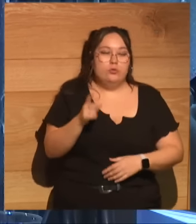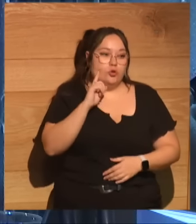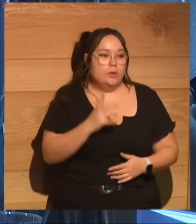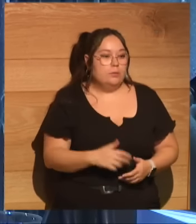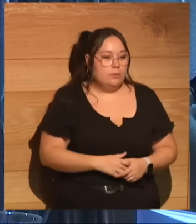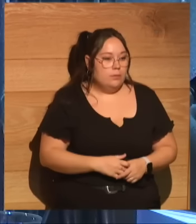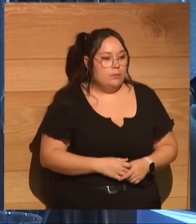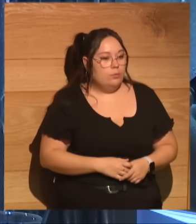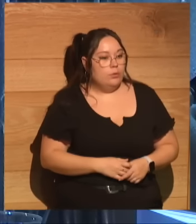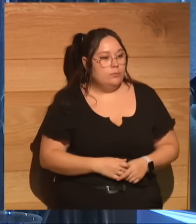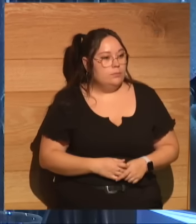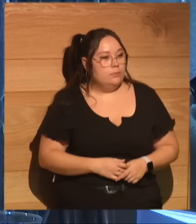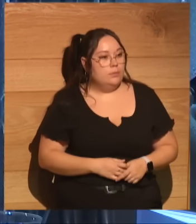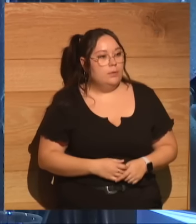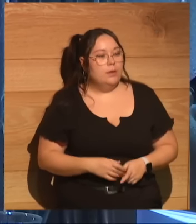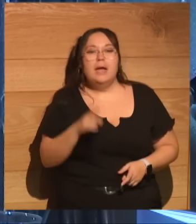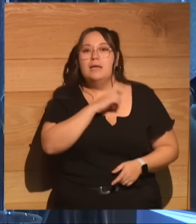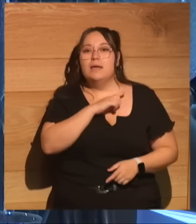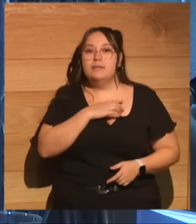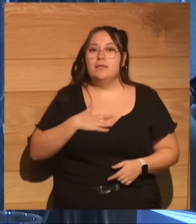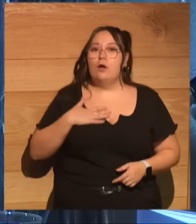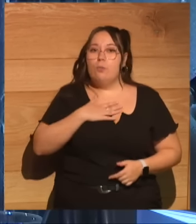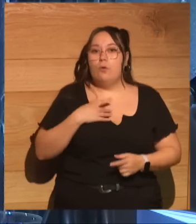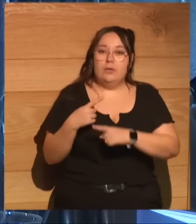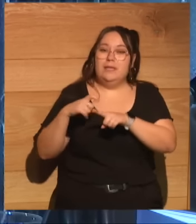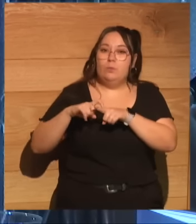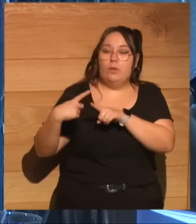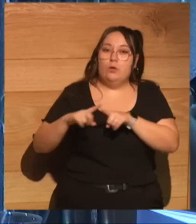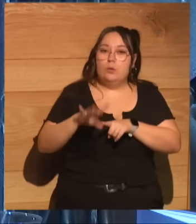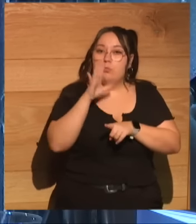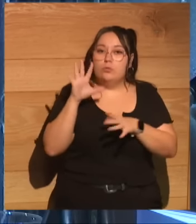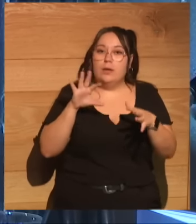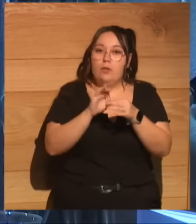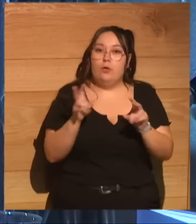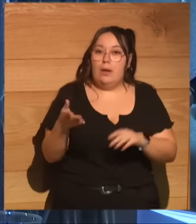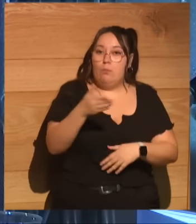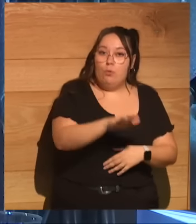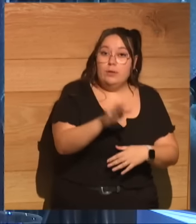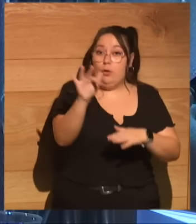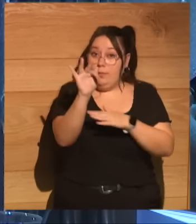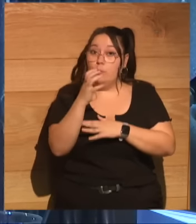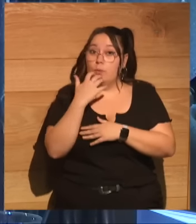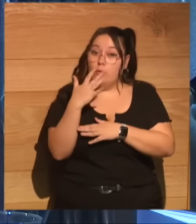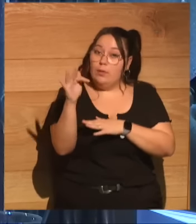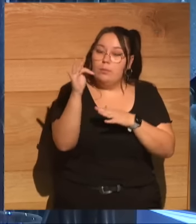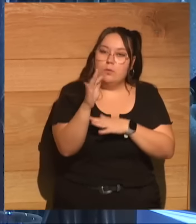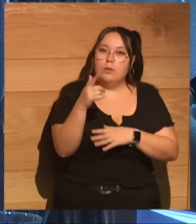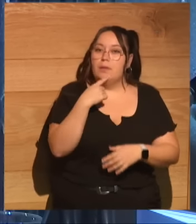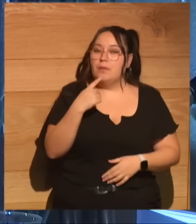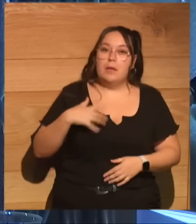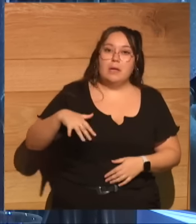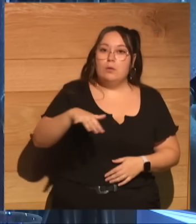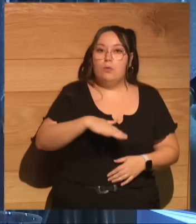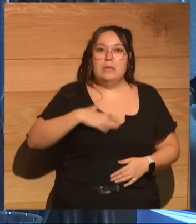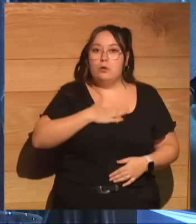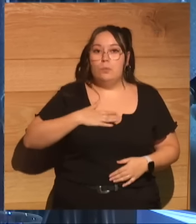Pero no sé, o sea, él se sentía cómodo con ese tipo de cosas porque tenía una relación con la muerte, con el cementerio. Por ejemplo, le gustaba, decía que el sitio donde